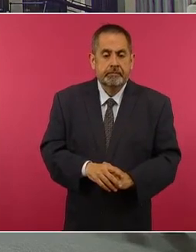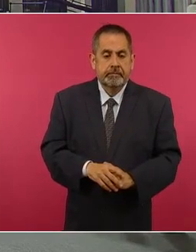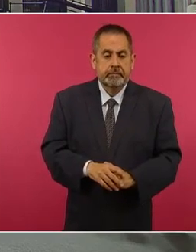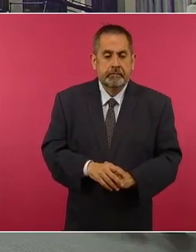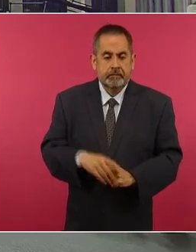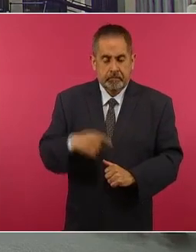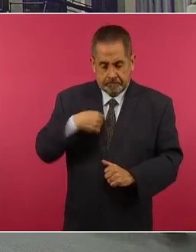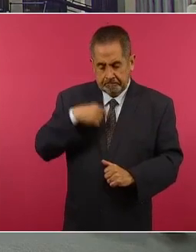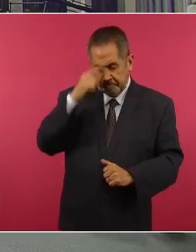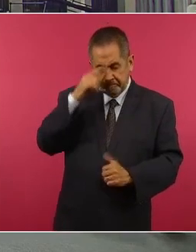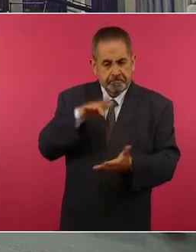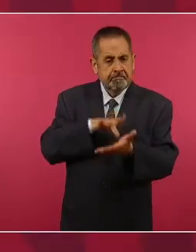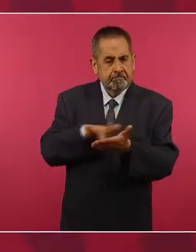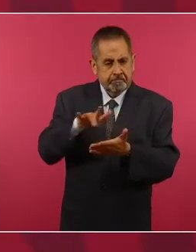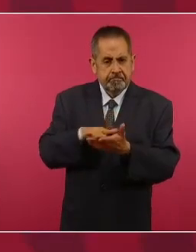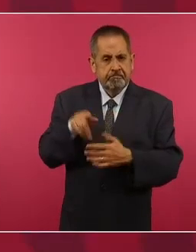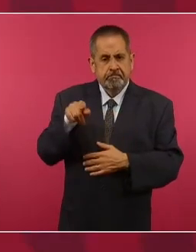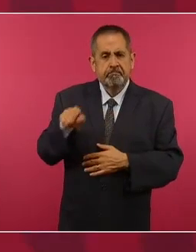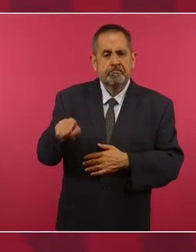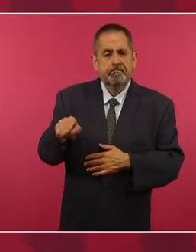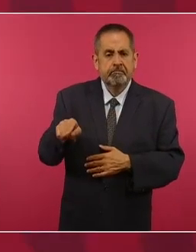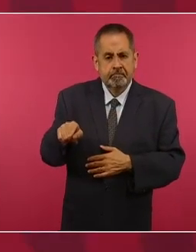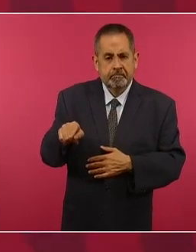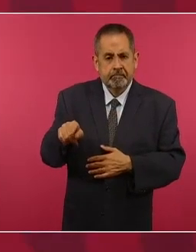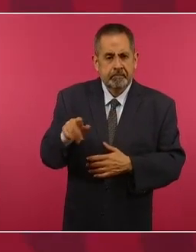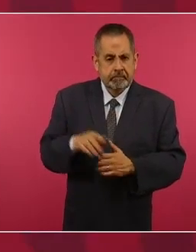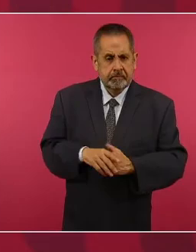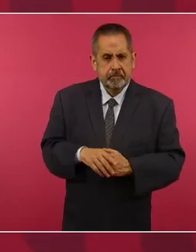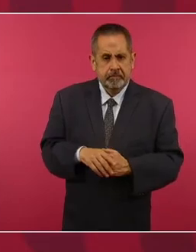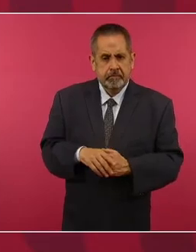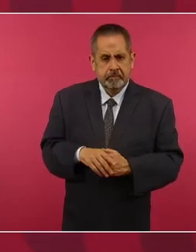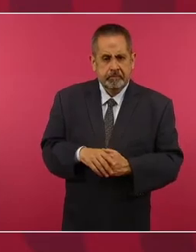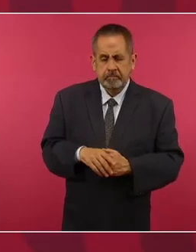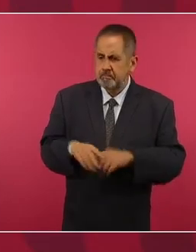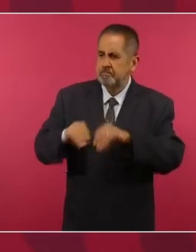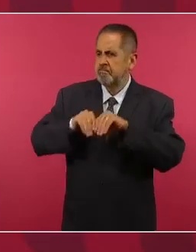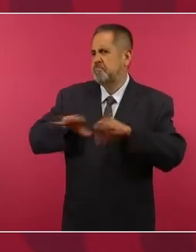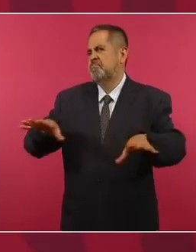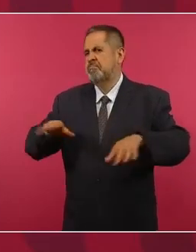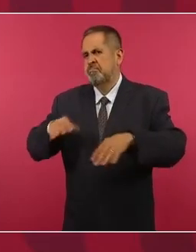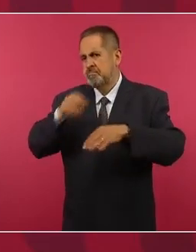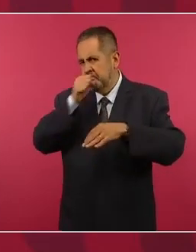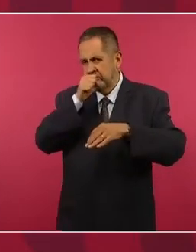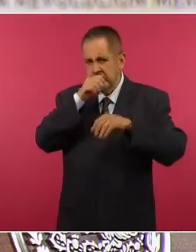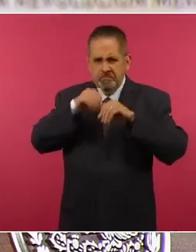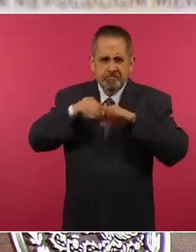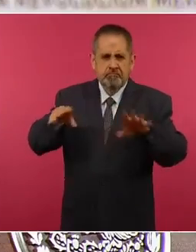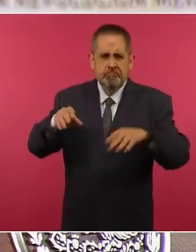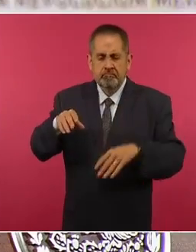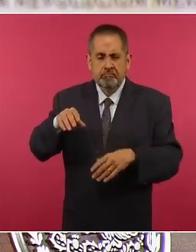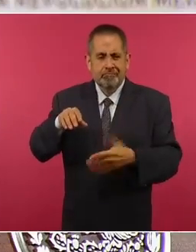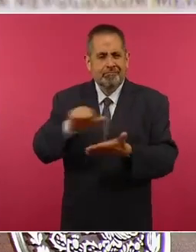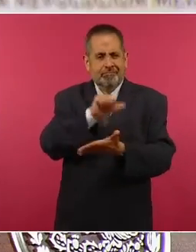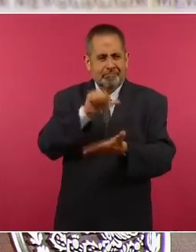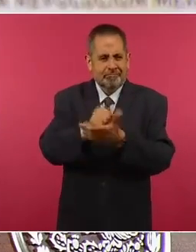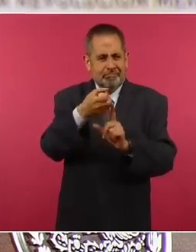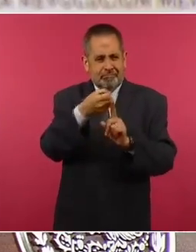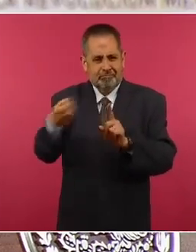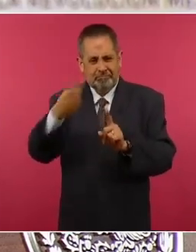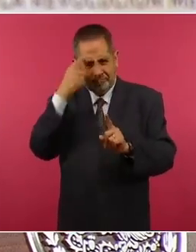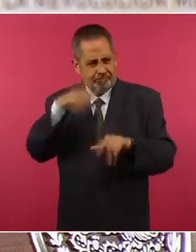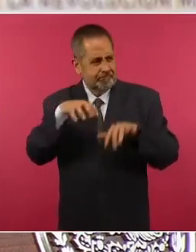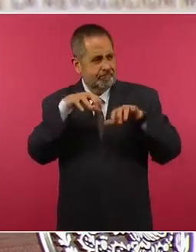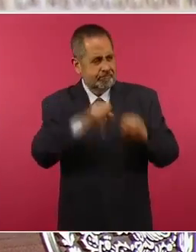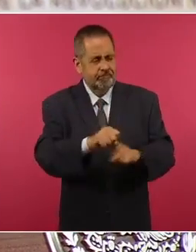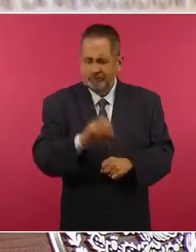Y yo apoyo el que hayan sacado las órdenes de aprehensión